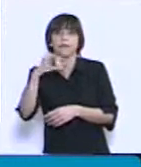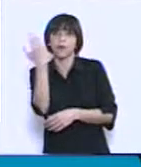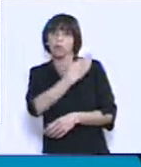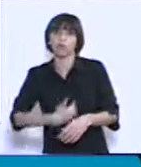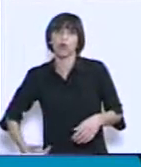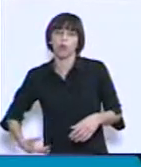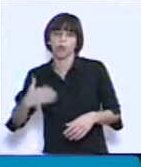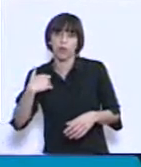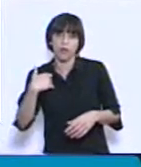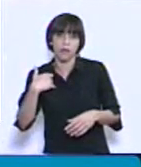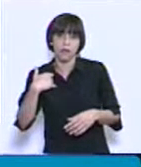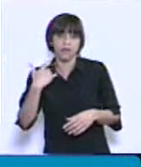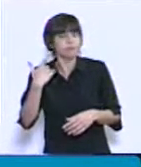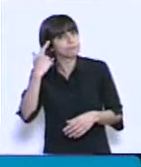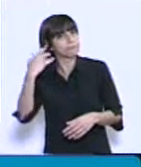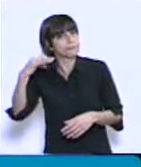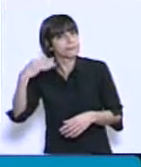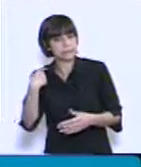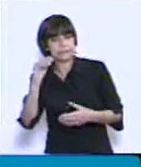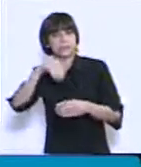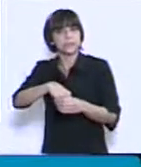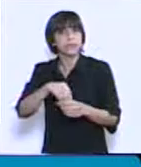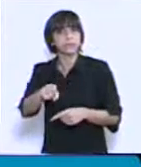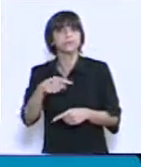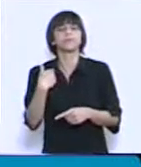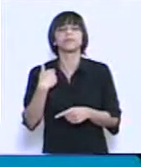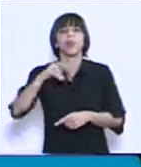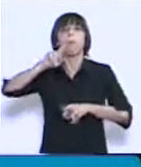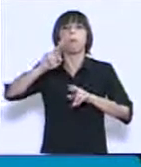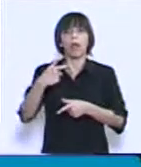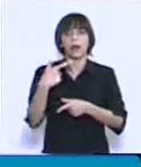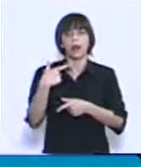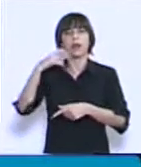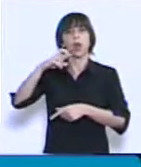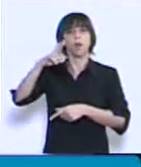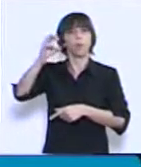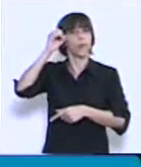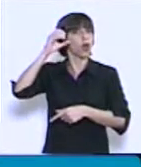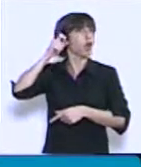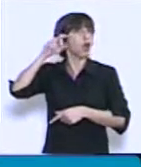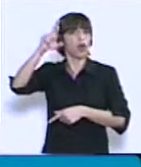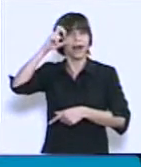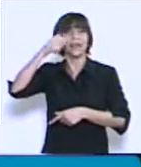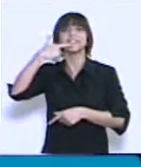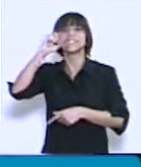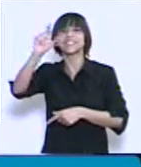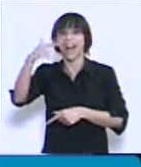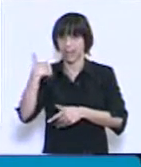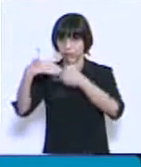gobierno, que son los planes Progresar. Hoy tenemos 569.000,